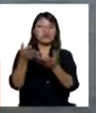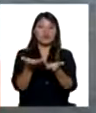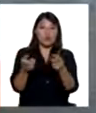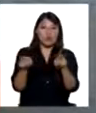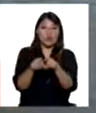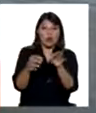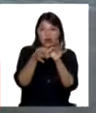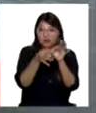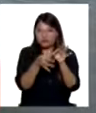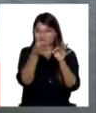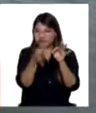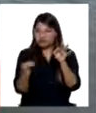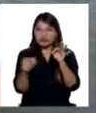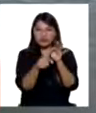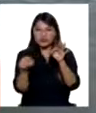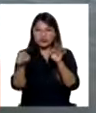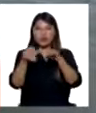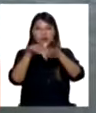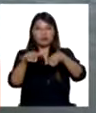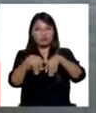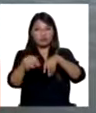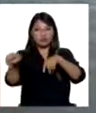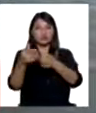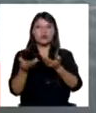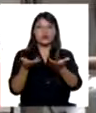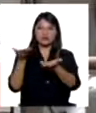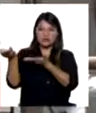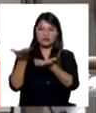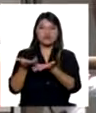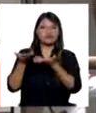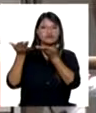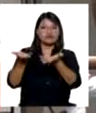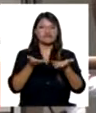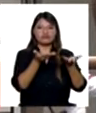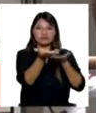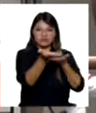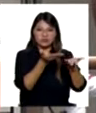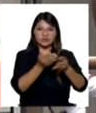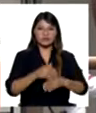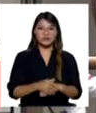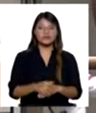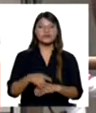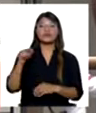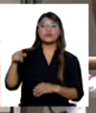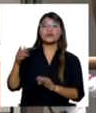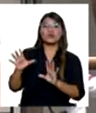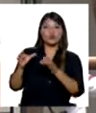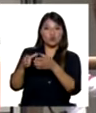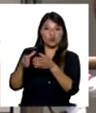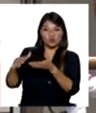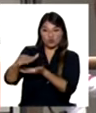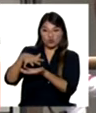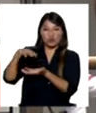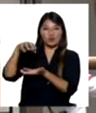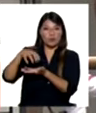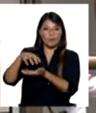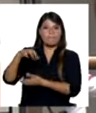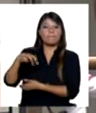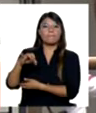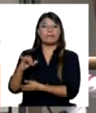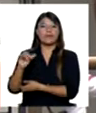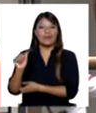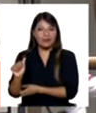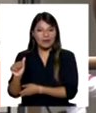de atenciones a los diferentes servicios que ofrece el Estado. La acción social de las PIAS permite acercar